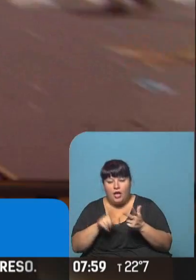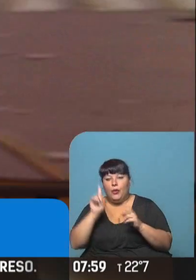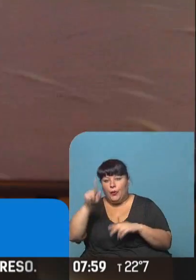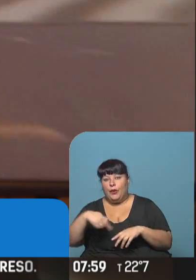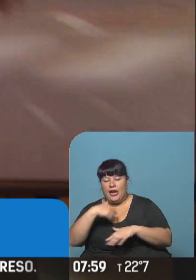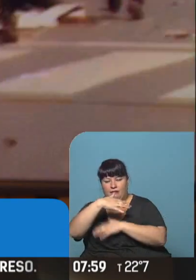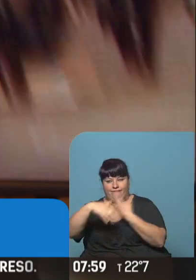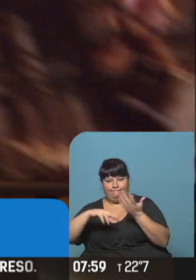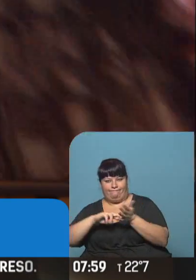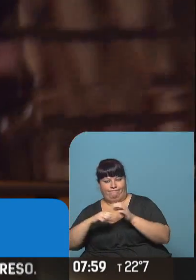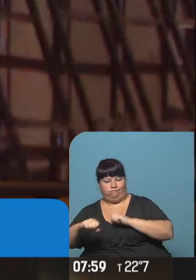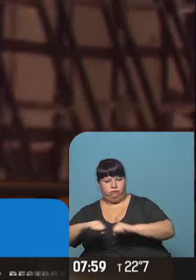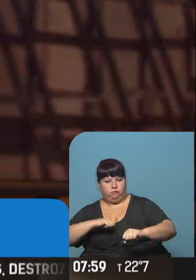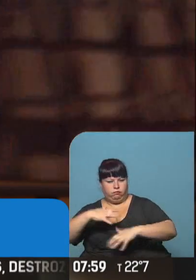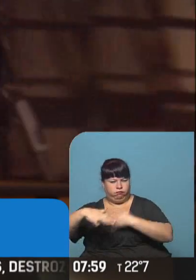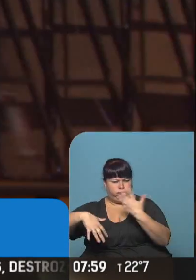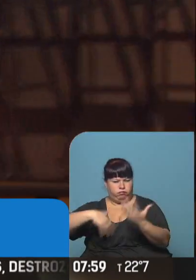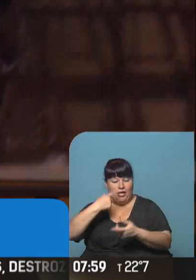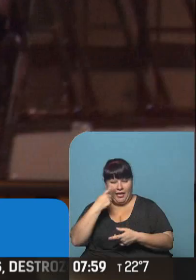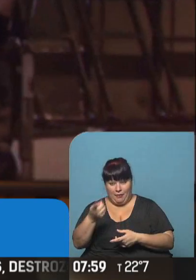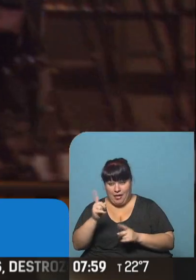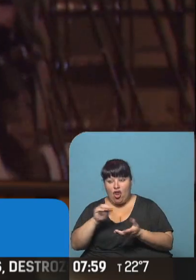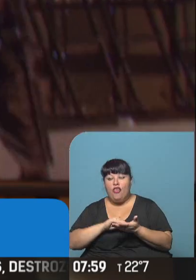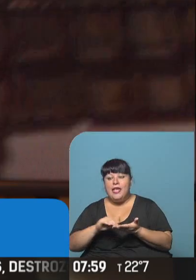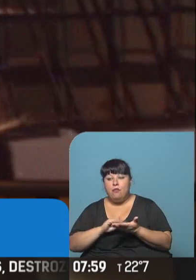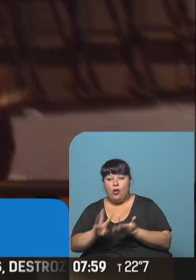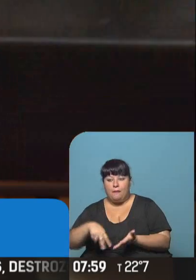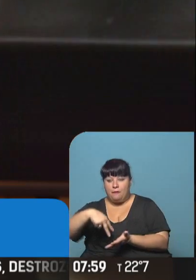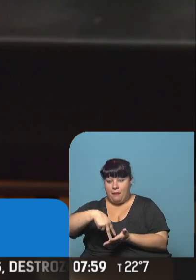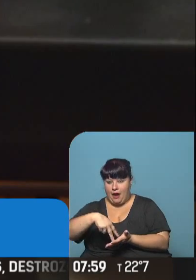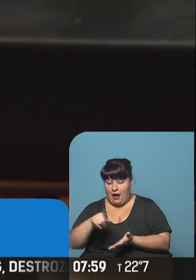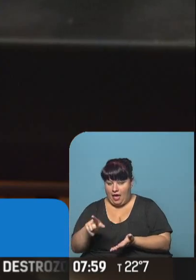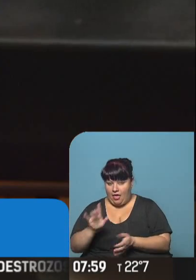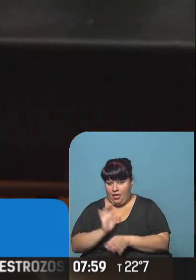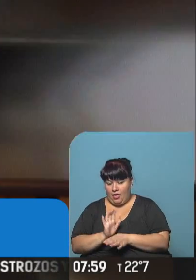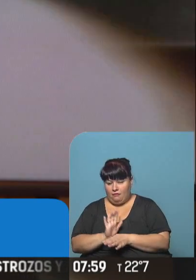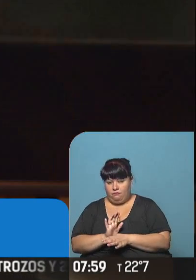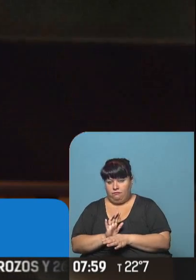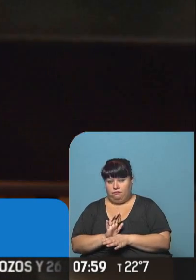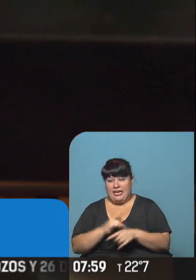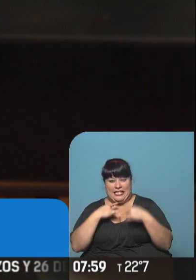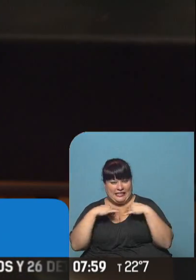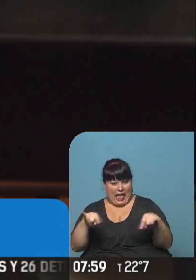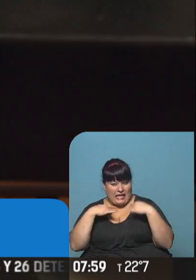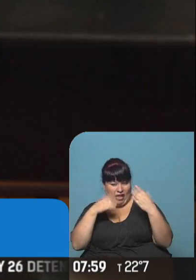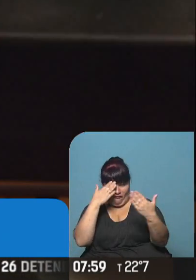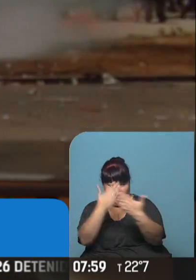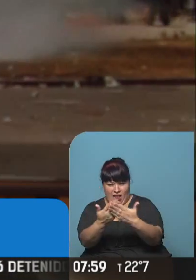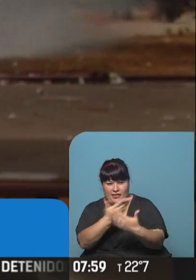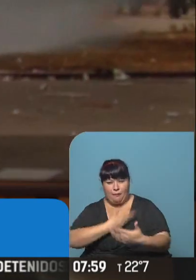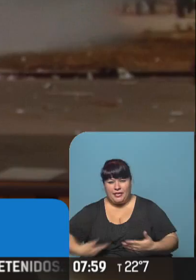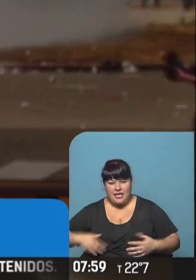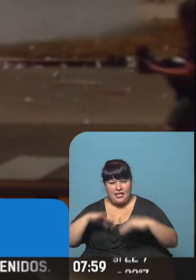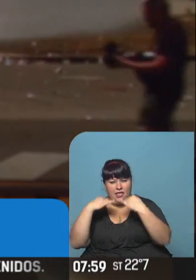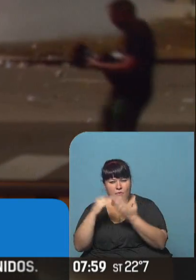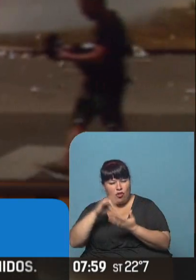esta situación tensa y vimos las imágenes, los diputados prácticamente gritando cara a cara con el presidente de la